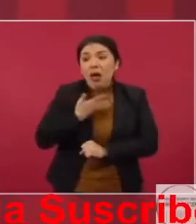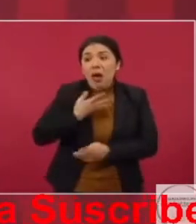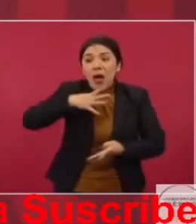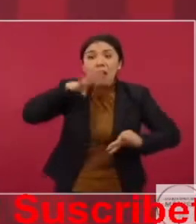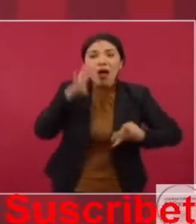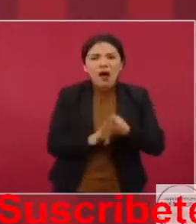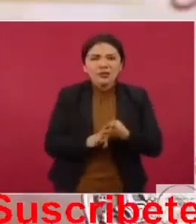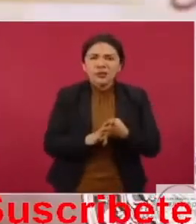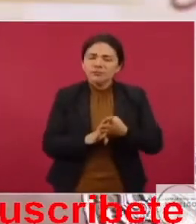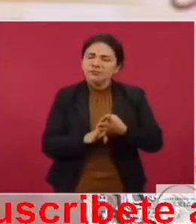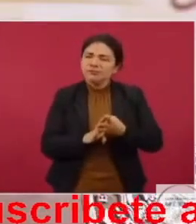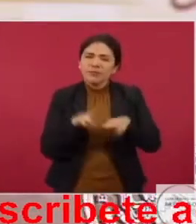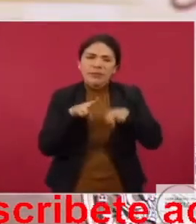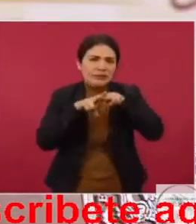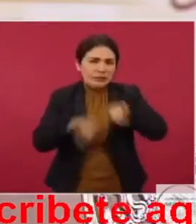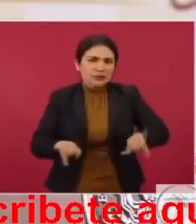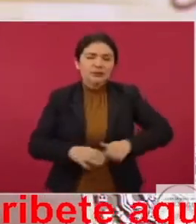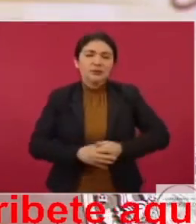en la cárcel